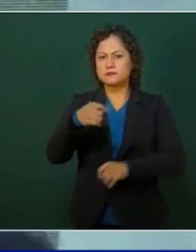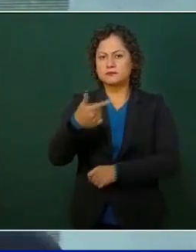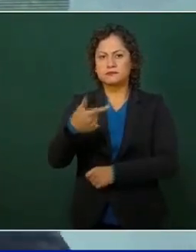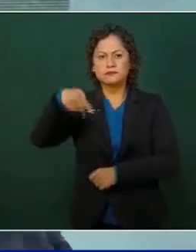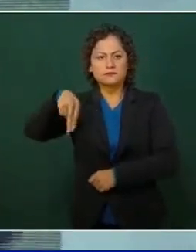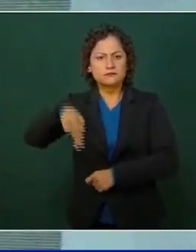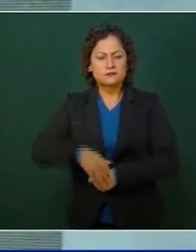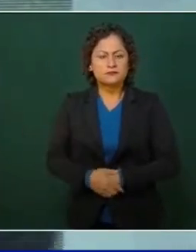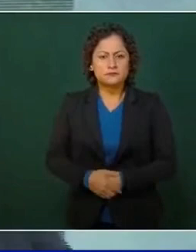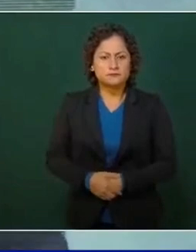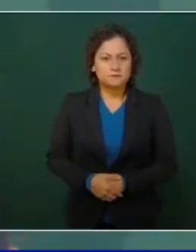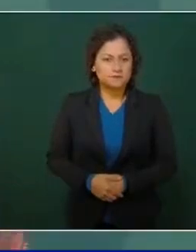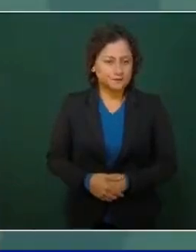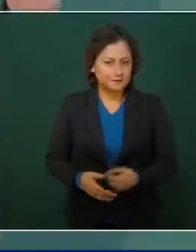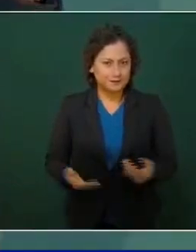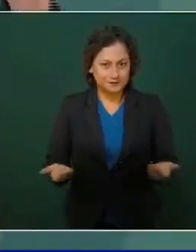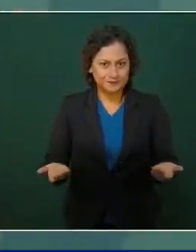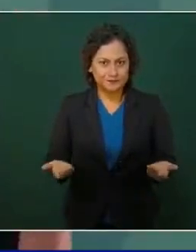con